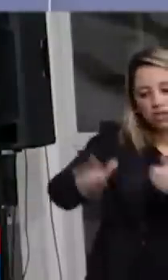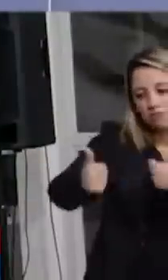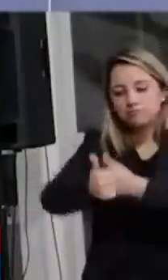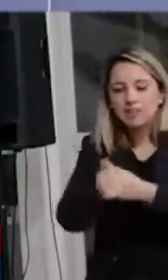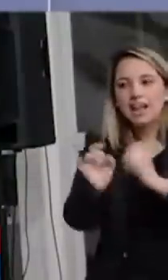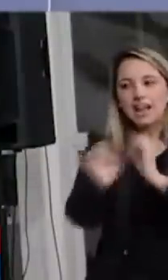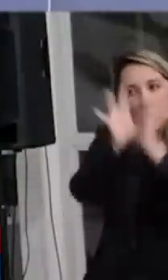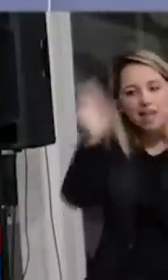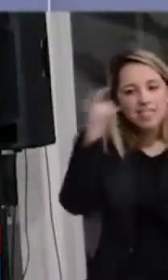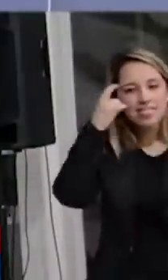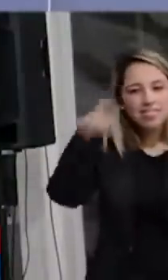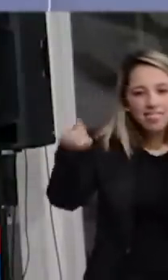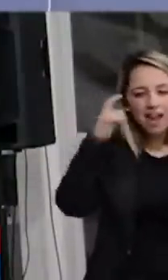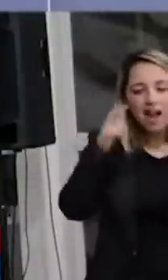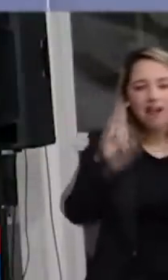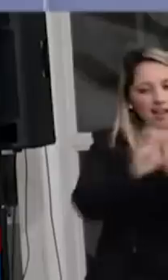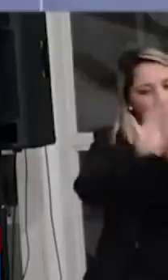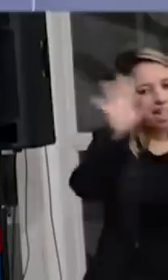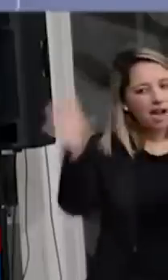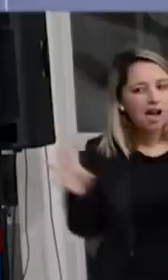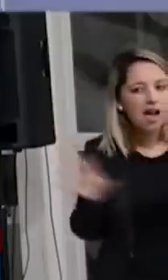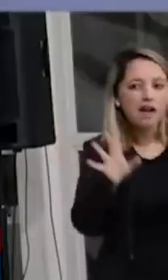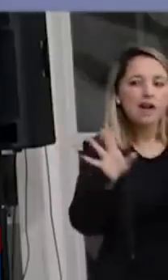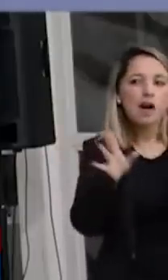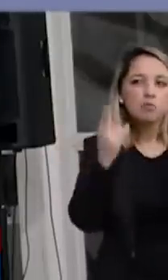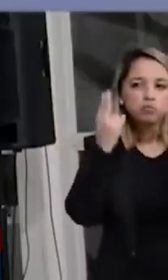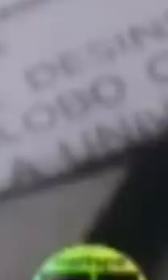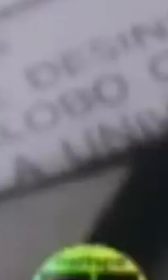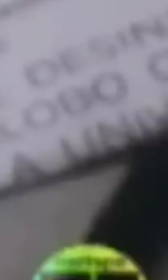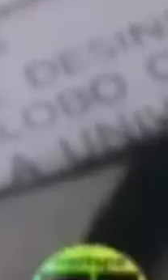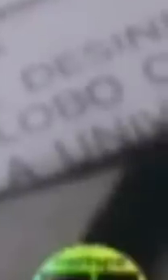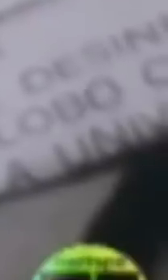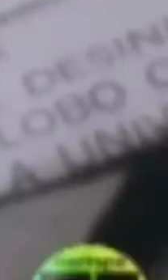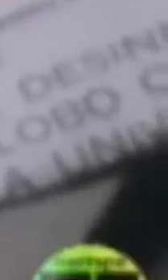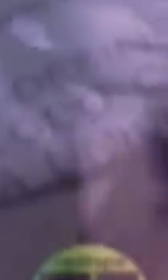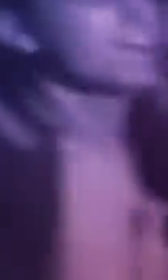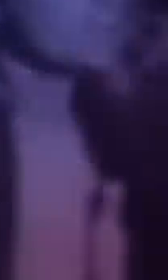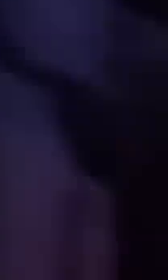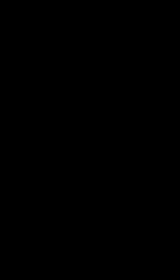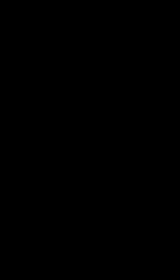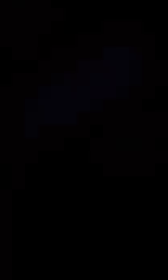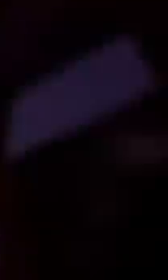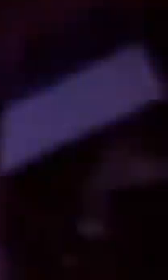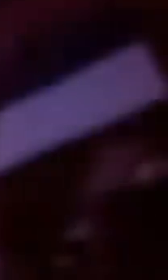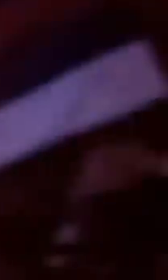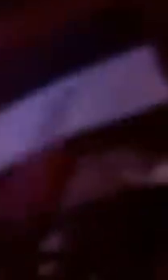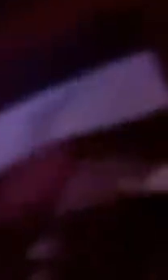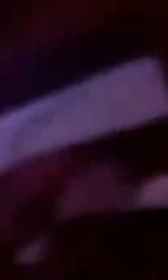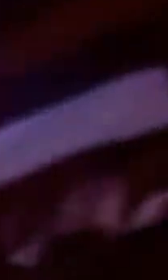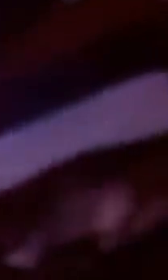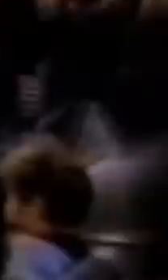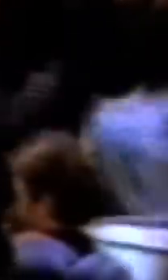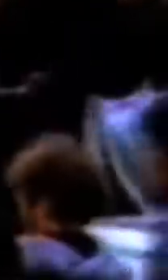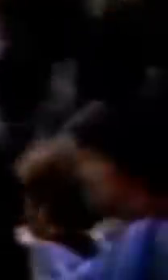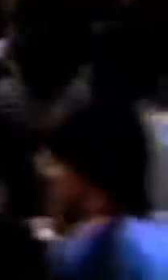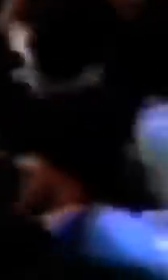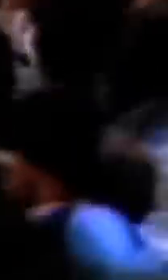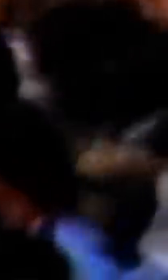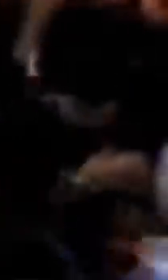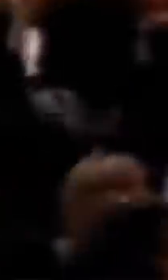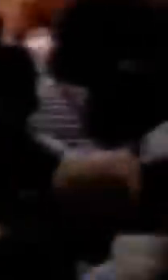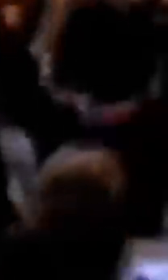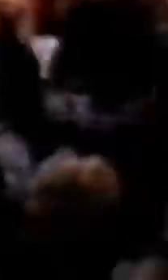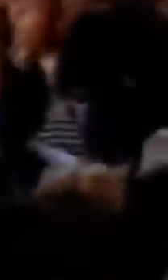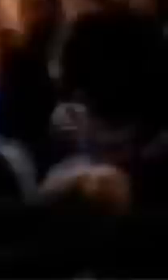humildad y mucho afán de trabajo colectivo porque esto no empieza Hoy viene de lejos y Va a continuar lo